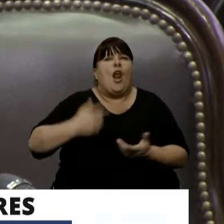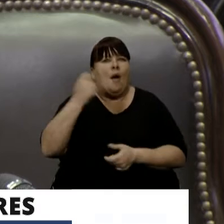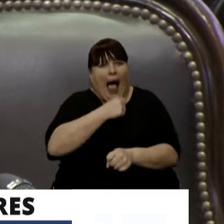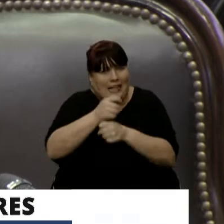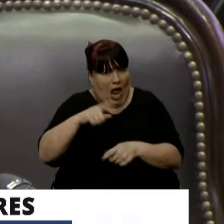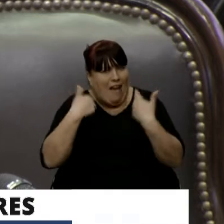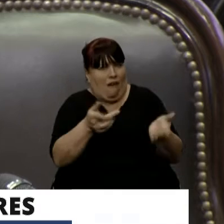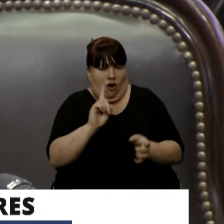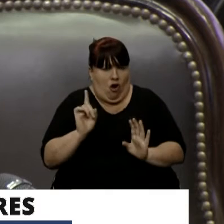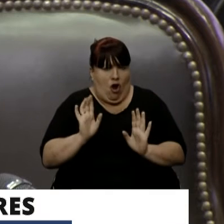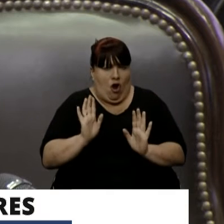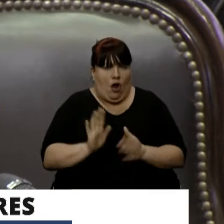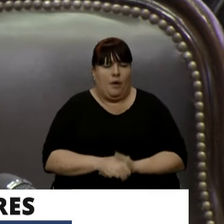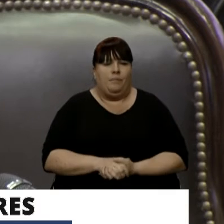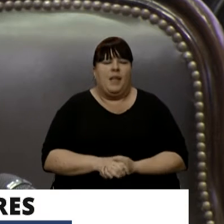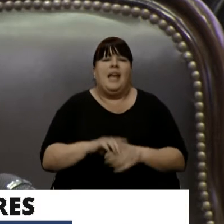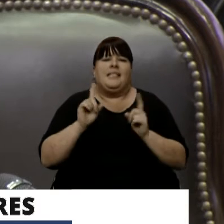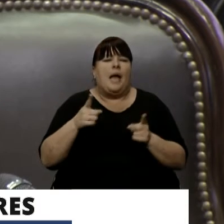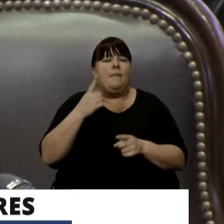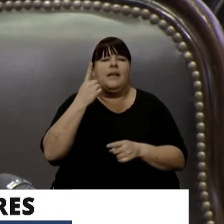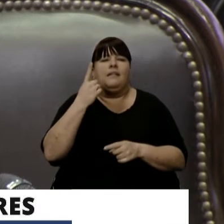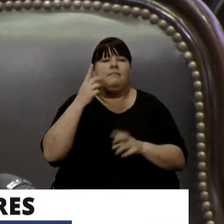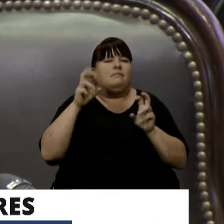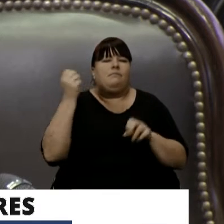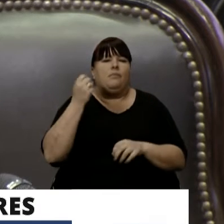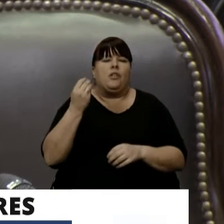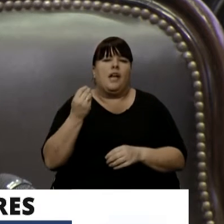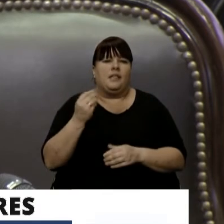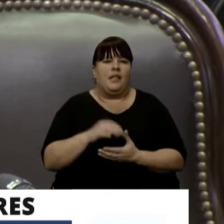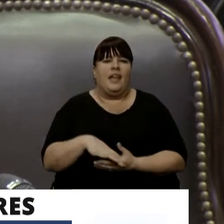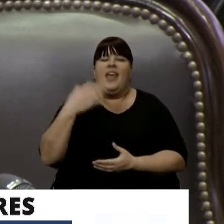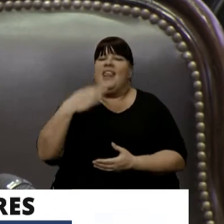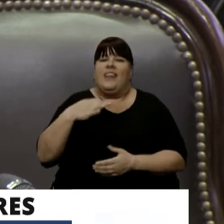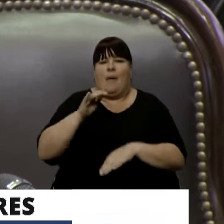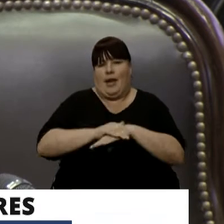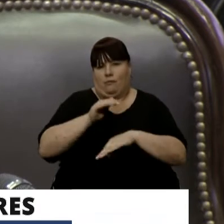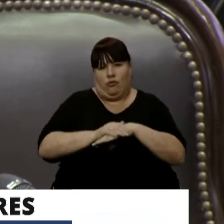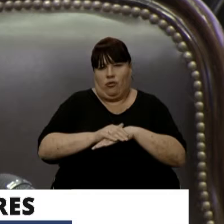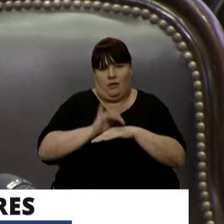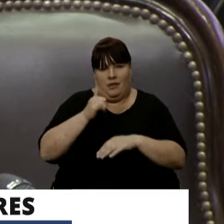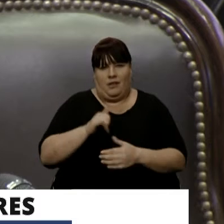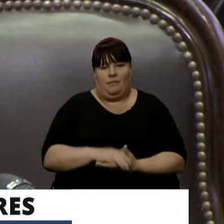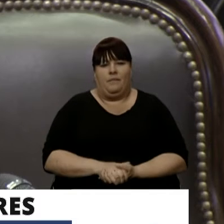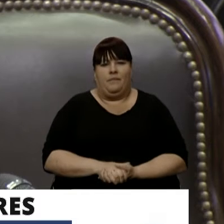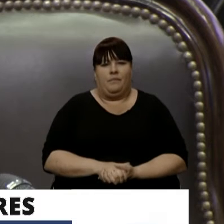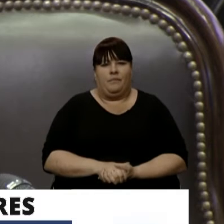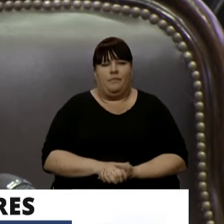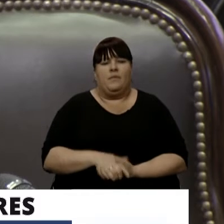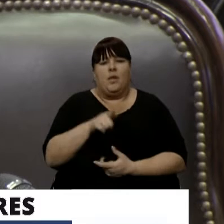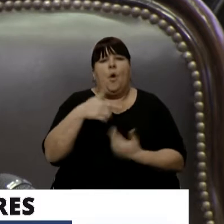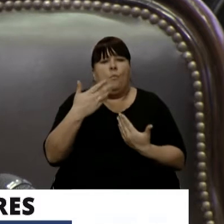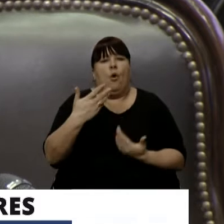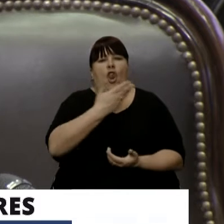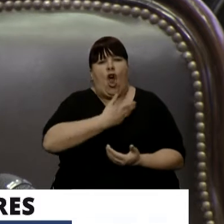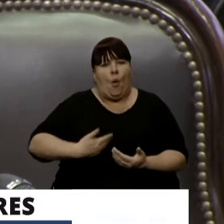hasta este momento. Y también la principal oposición se tiene que hacer cargo de algo. Tuvieron la